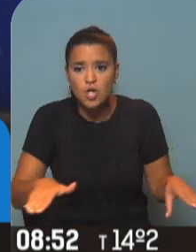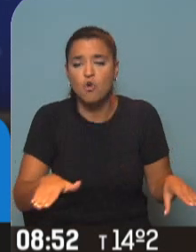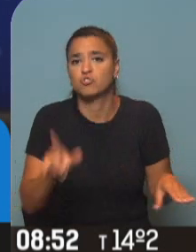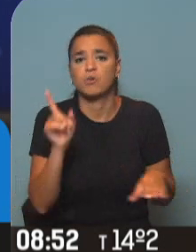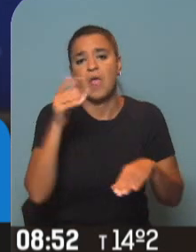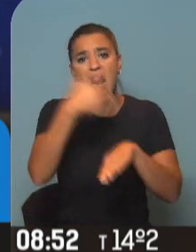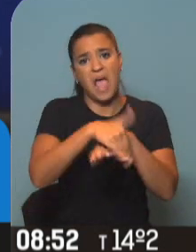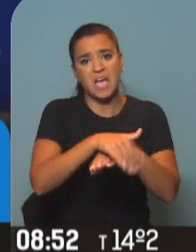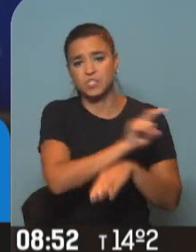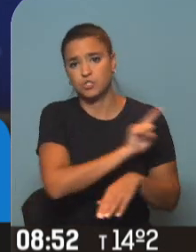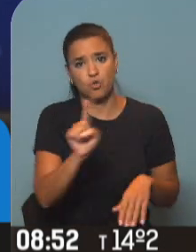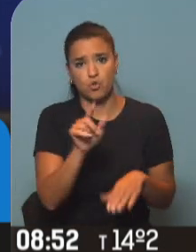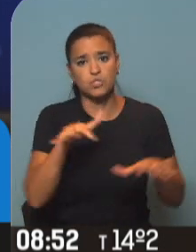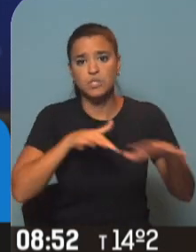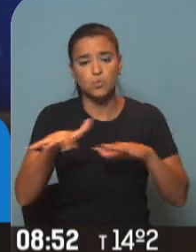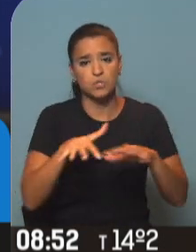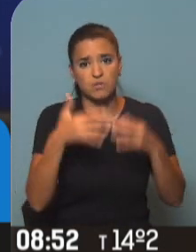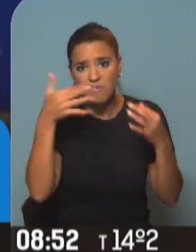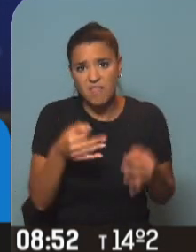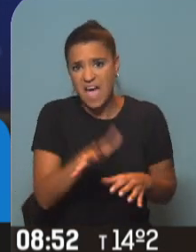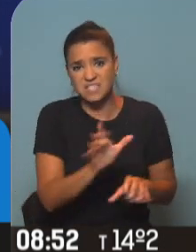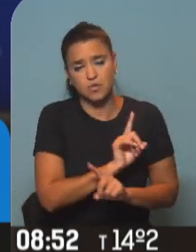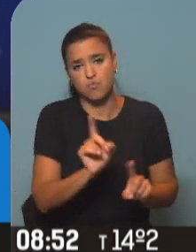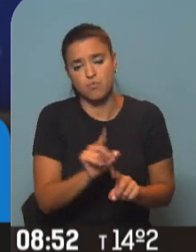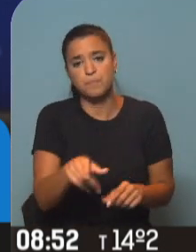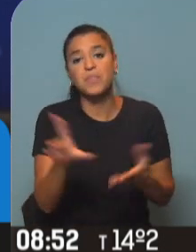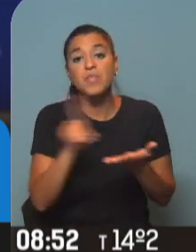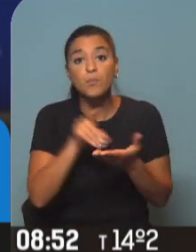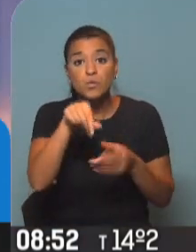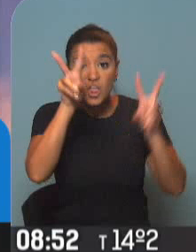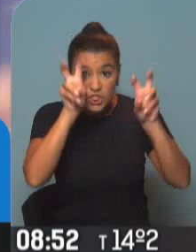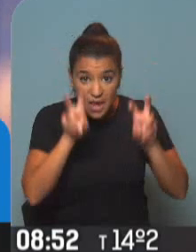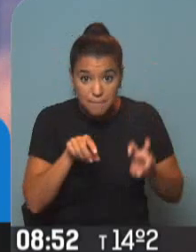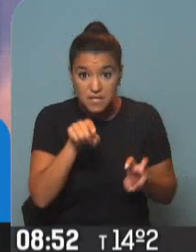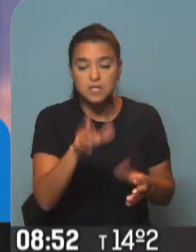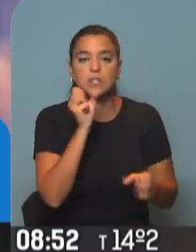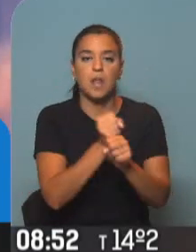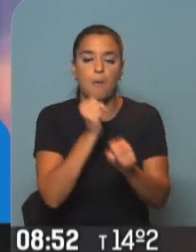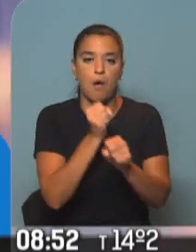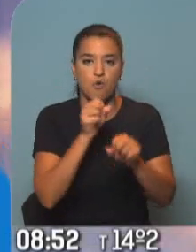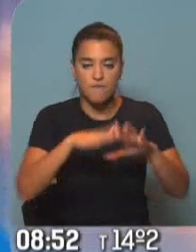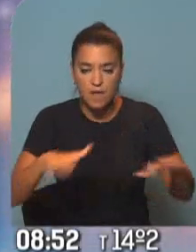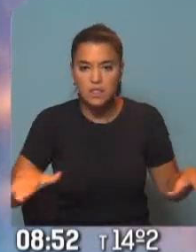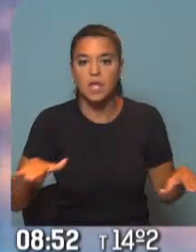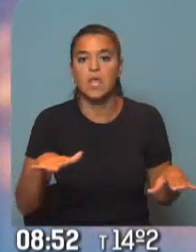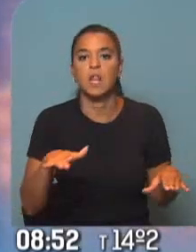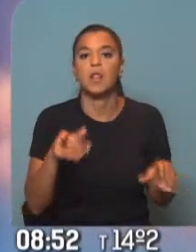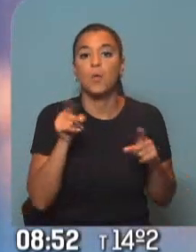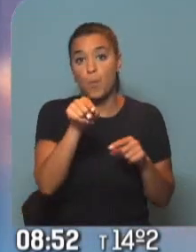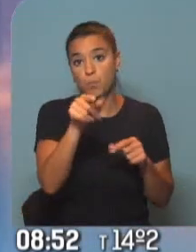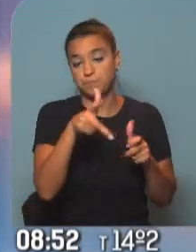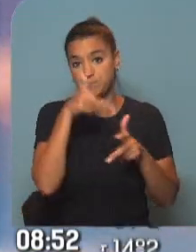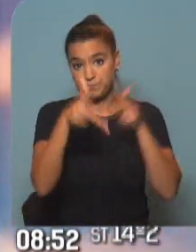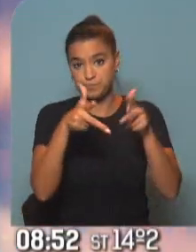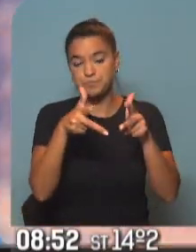enfrente situaciones que no tienen que estar ahora diputado esos temas el tema del trabajo infantil el tema de que usted está planteando